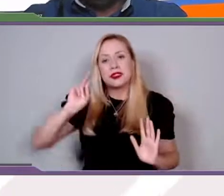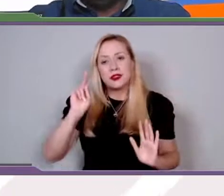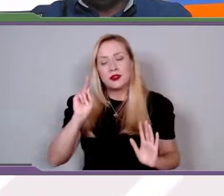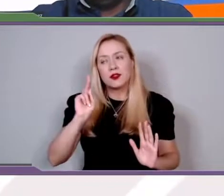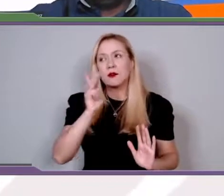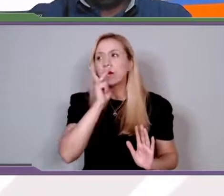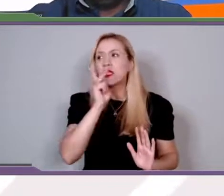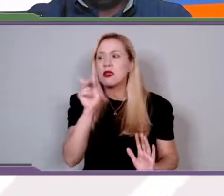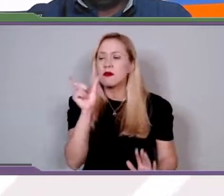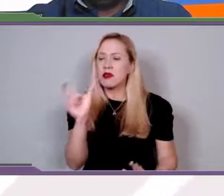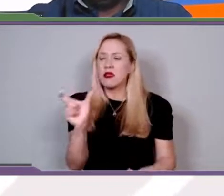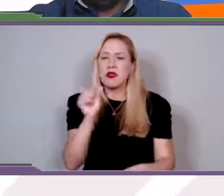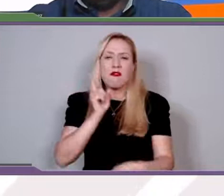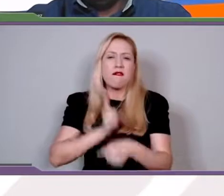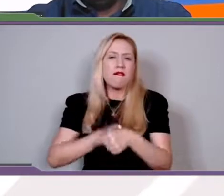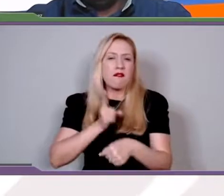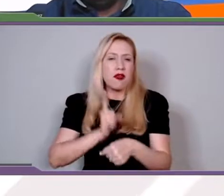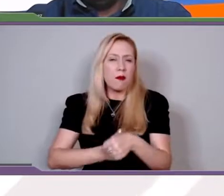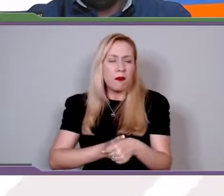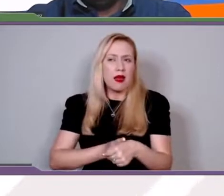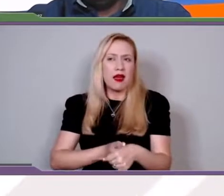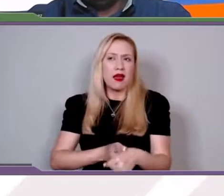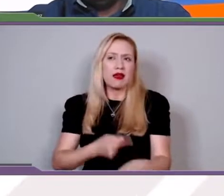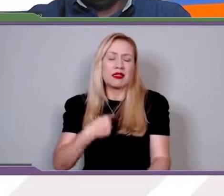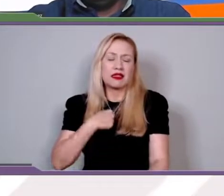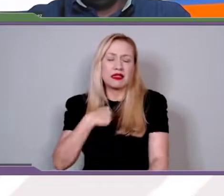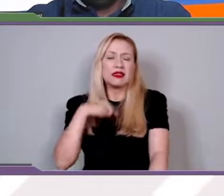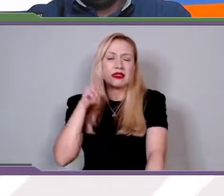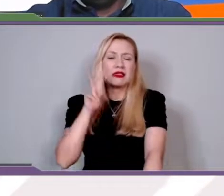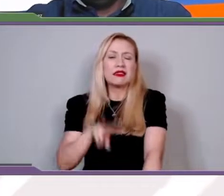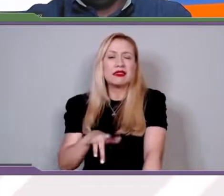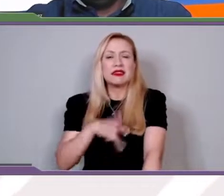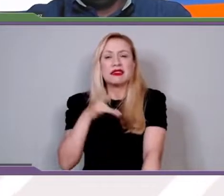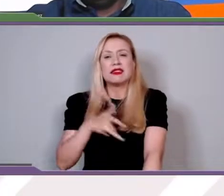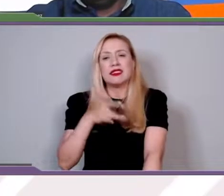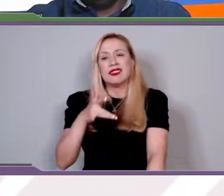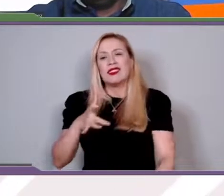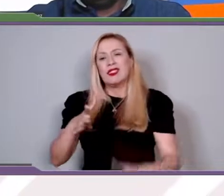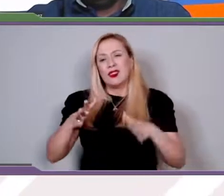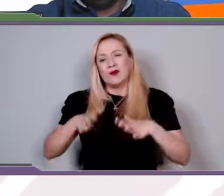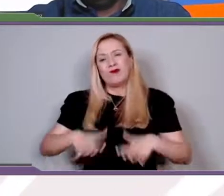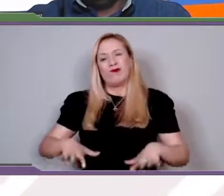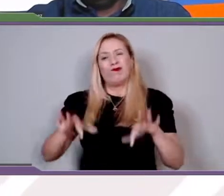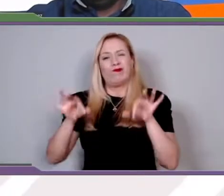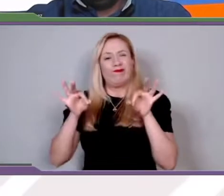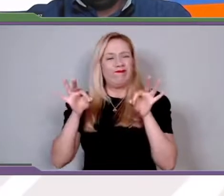palabra enfermedad es la que me produce incomodidad, me produce